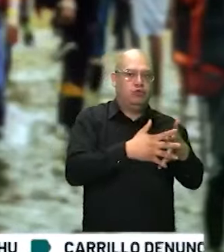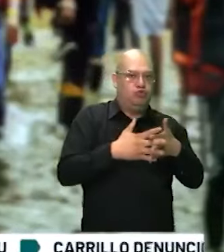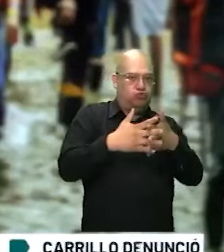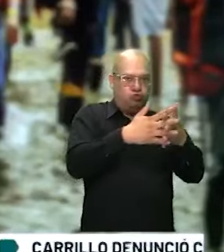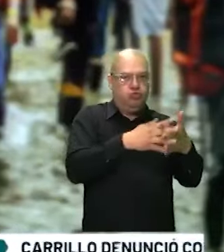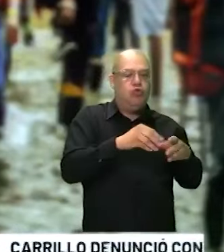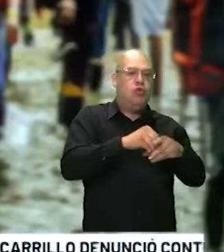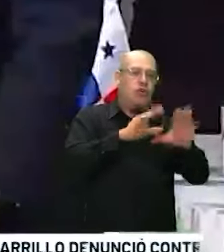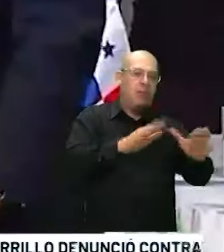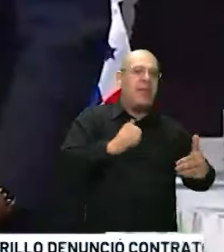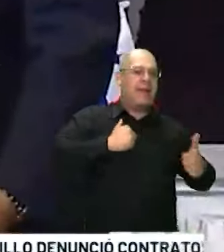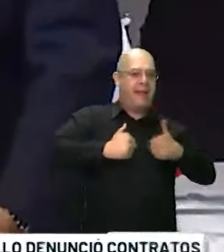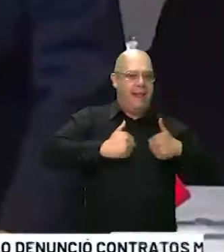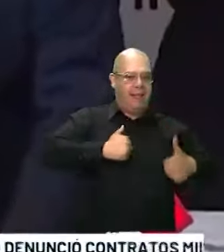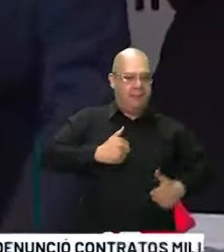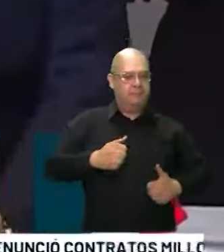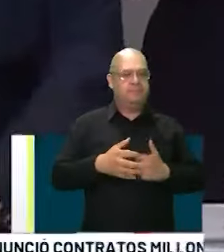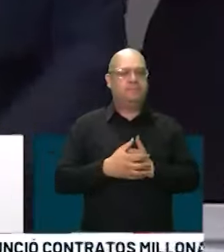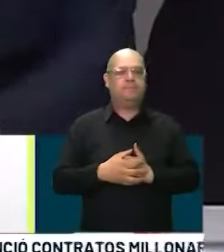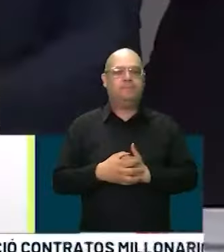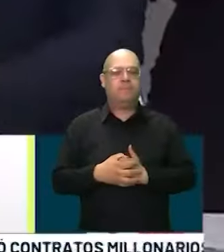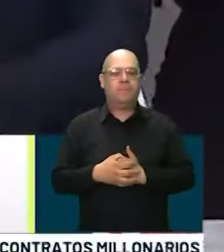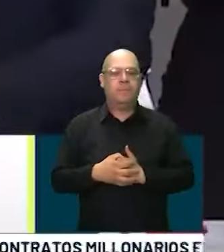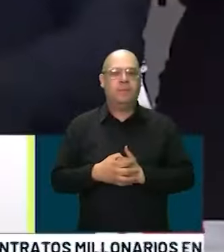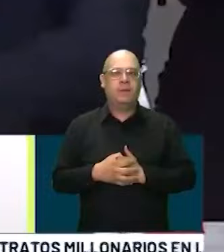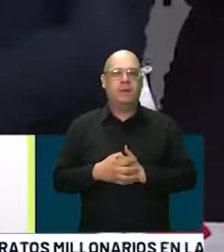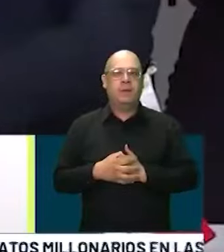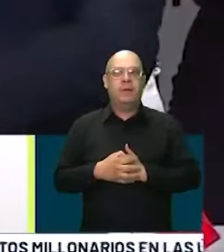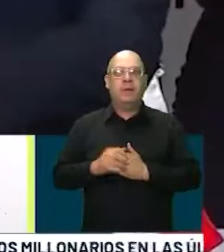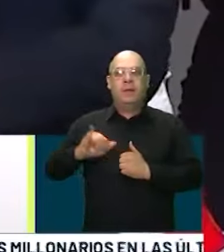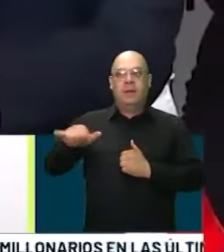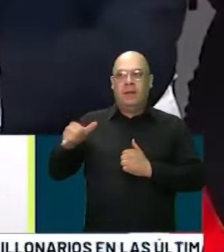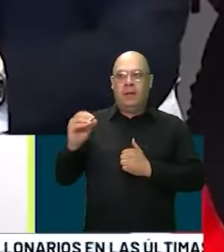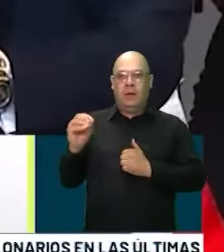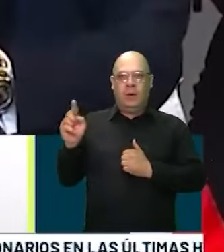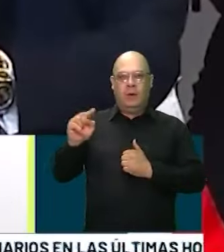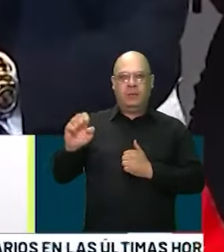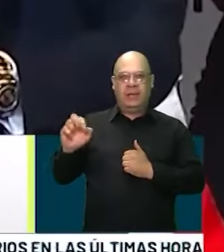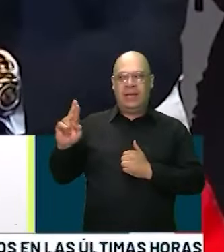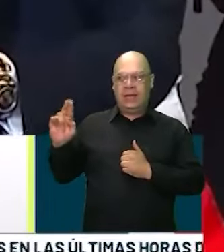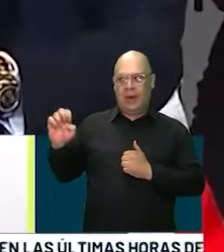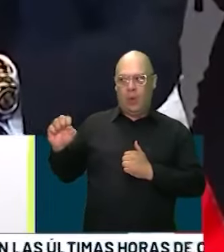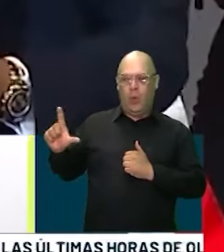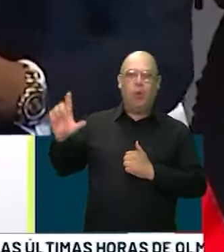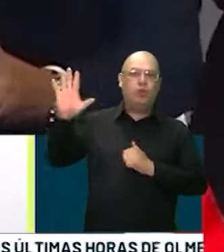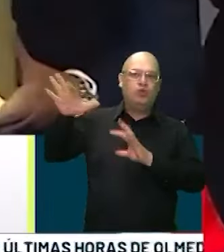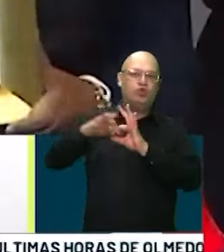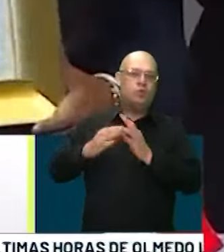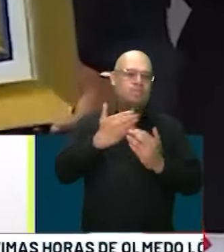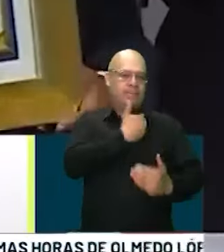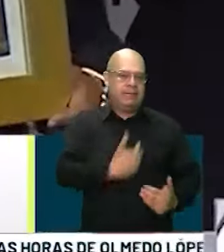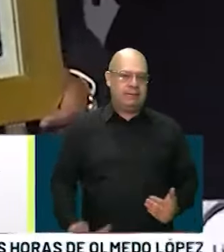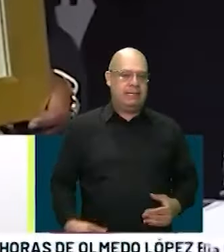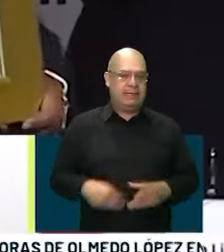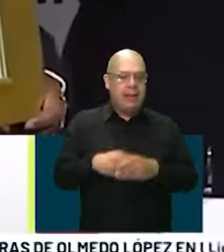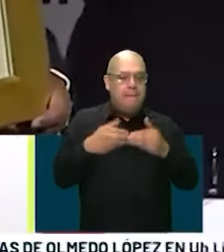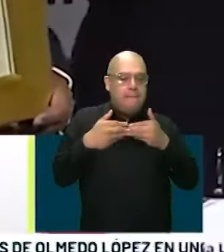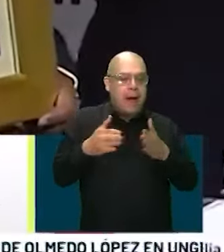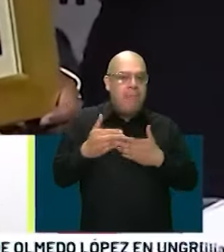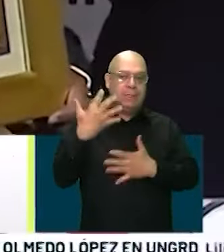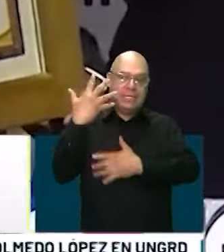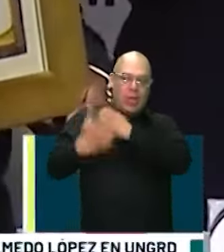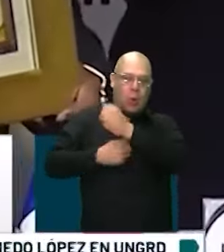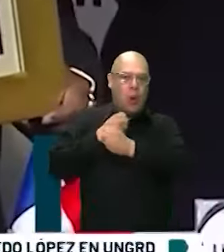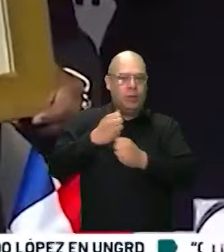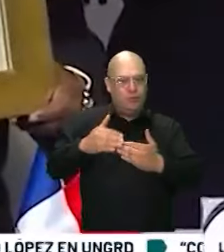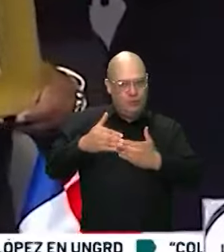y Canadá José Raúl mulino asumirá las riendas de Panamá Durante los próximos C años